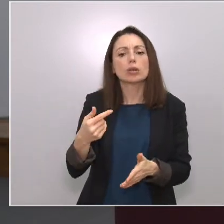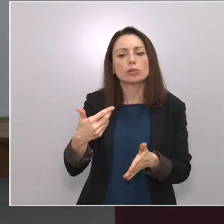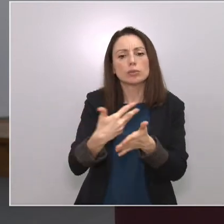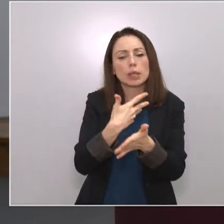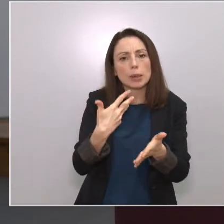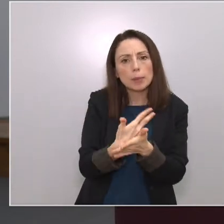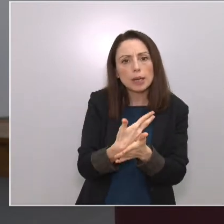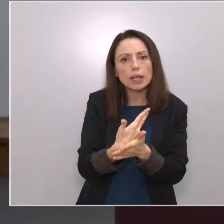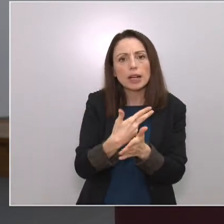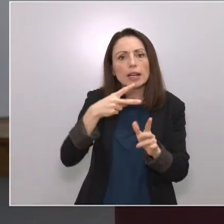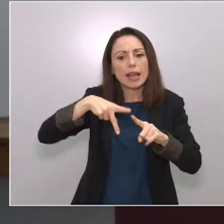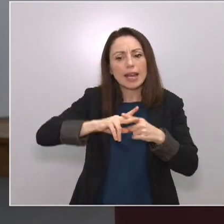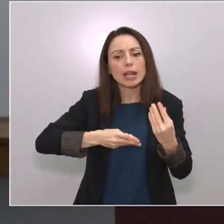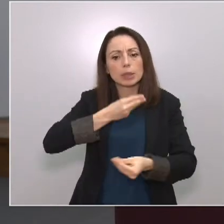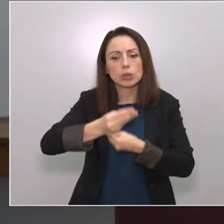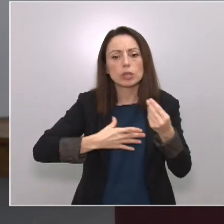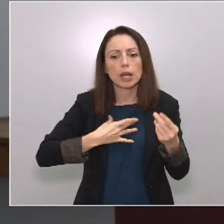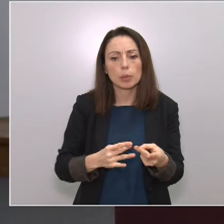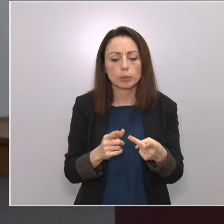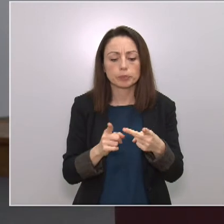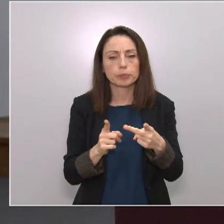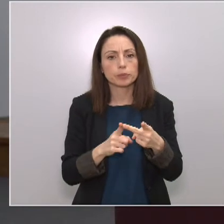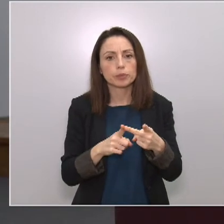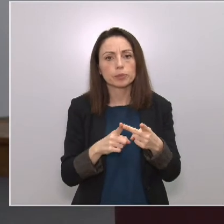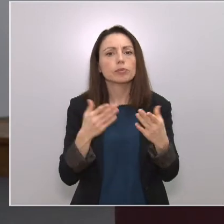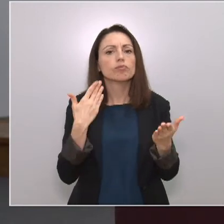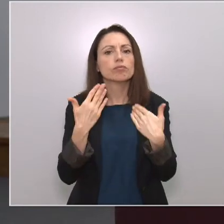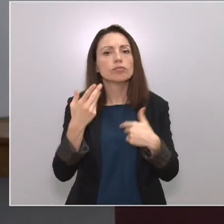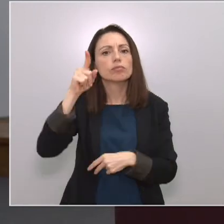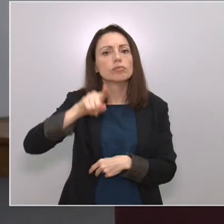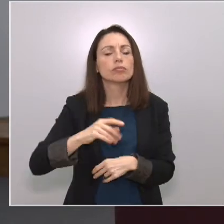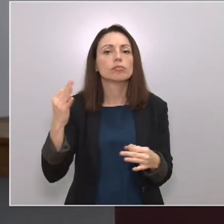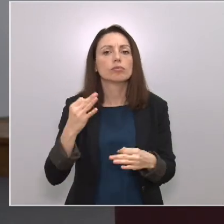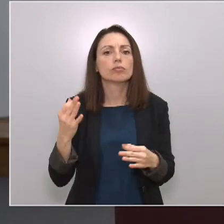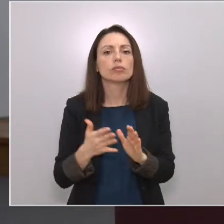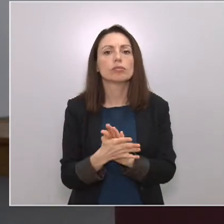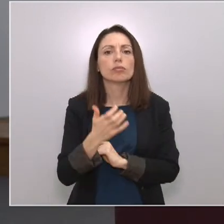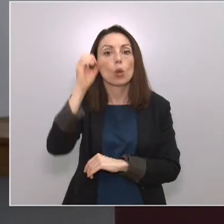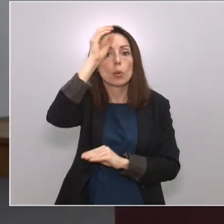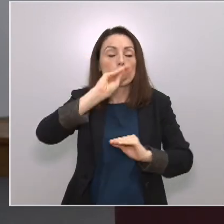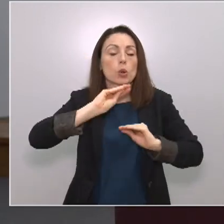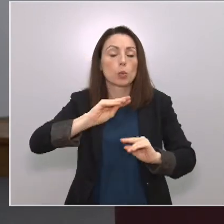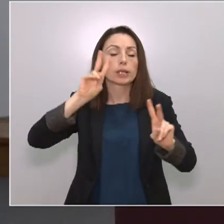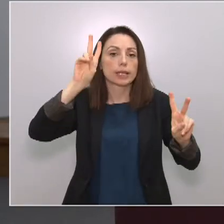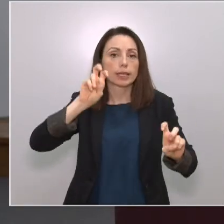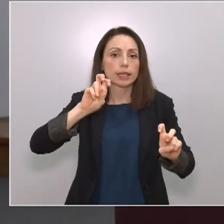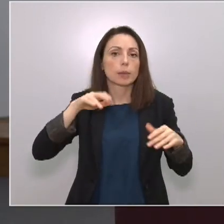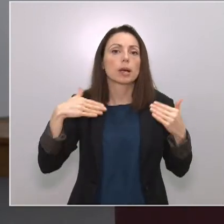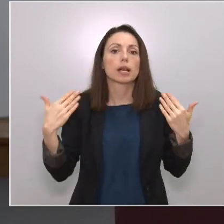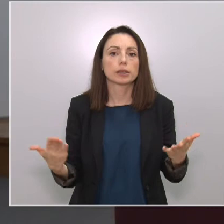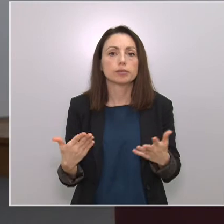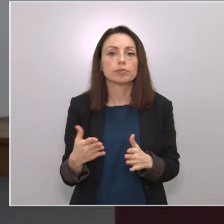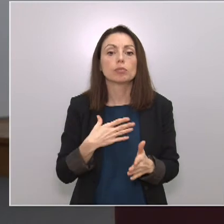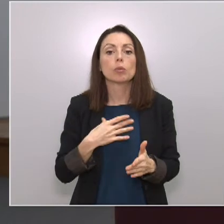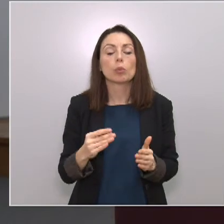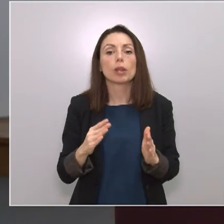los instrumentos que se podrían utilizar. Por otro lado, también queríamos hablar de qué supone o qué opinión tienen ustedes sobre una posibilidad